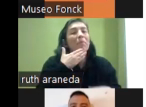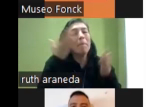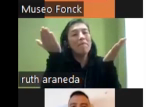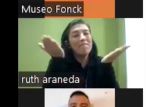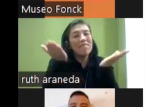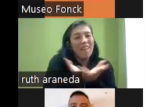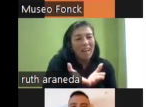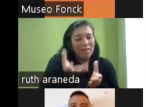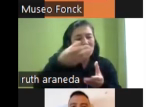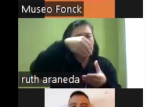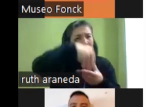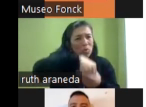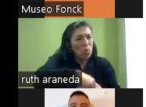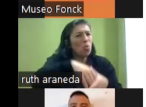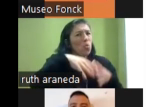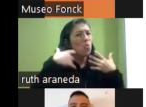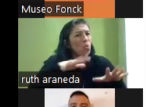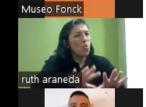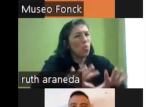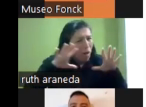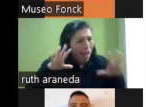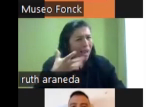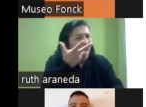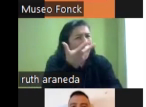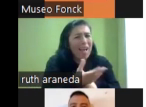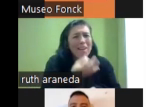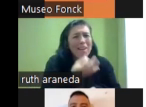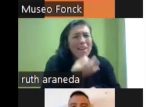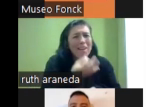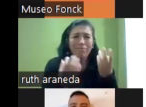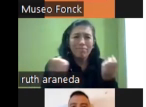son extraordinariamente fértiles.